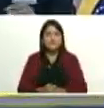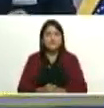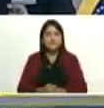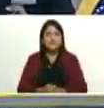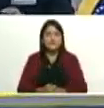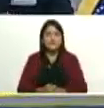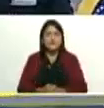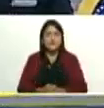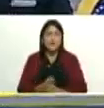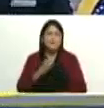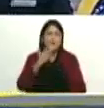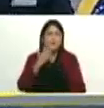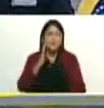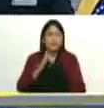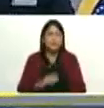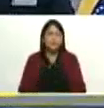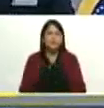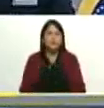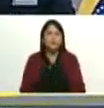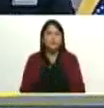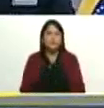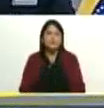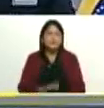¿Qué hubiera pasado